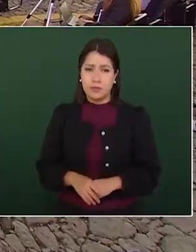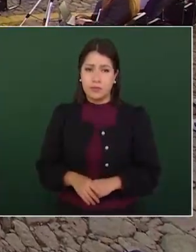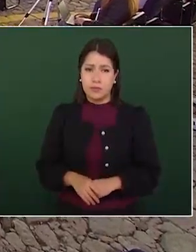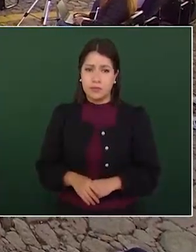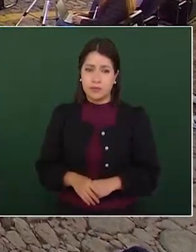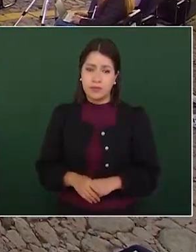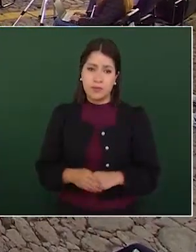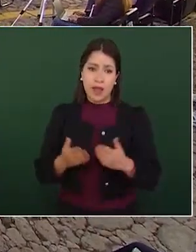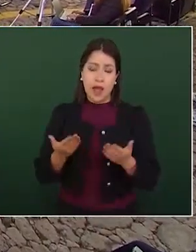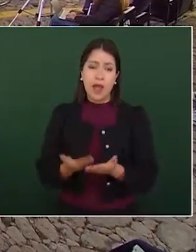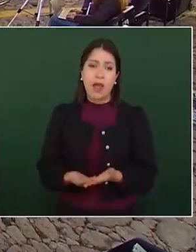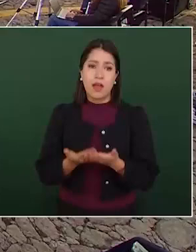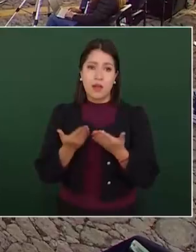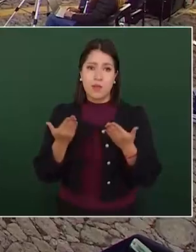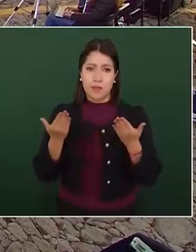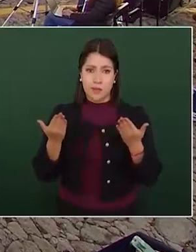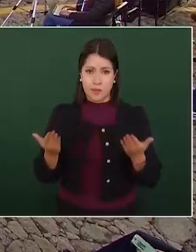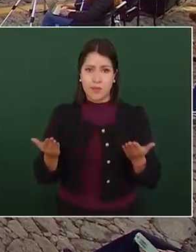Bueno, pues vamos a